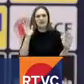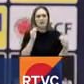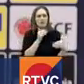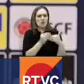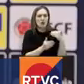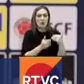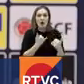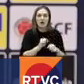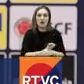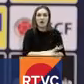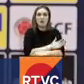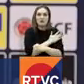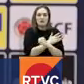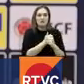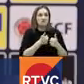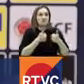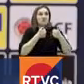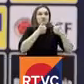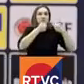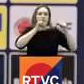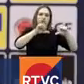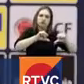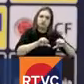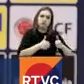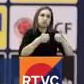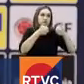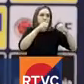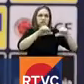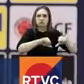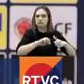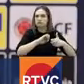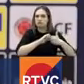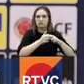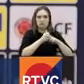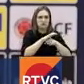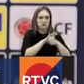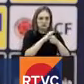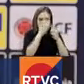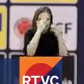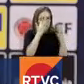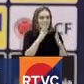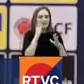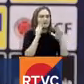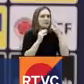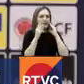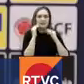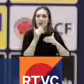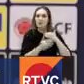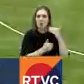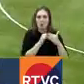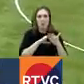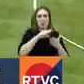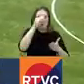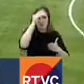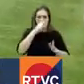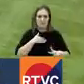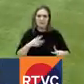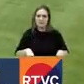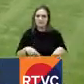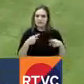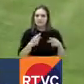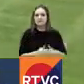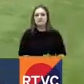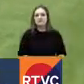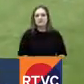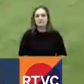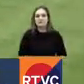de emociones, donde hay momentos buenos y momentos malos. Hay que tomar cada experiencia para construir a nuestra vida. Y también entienden